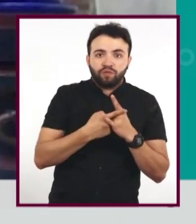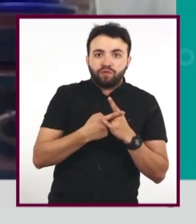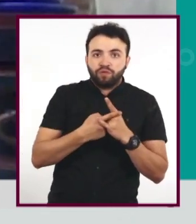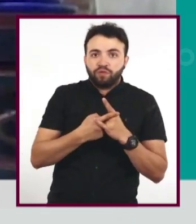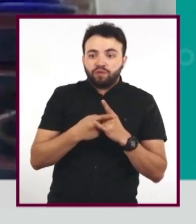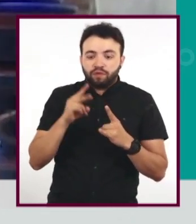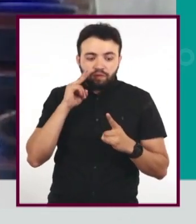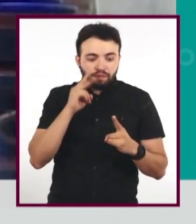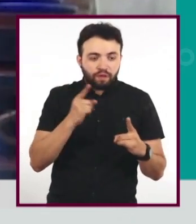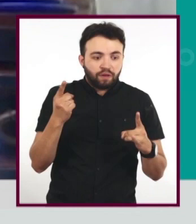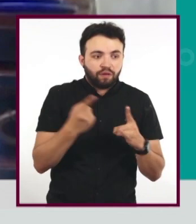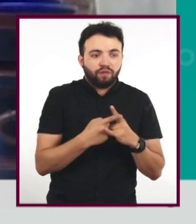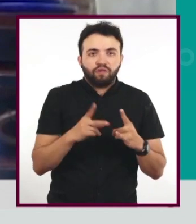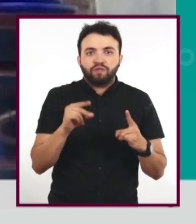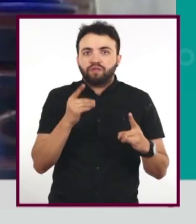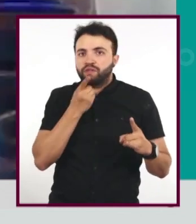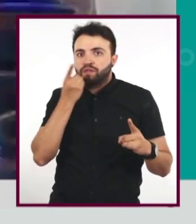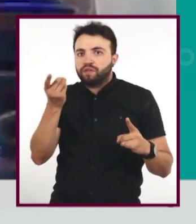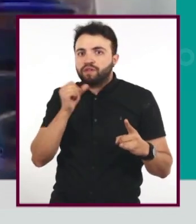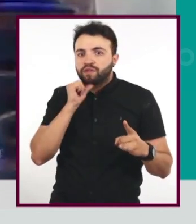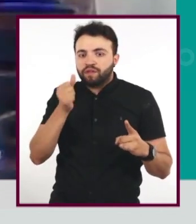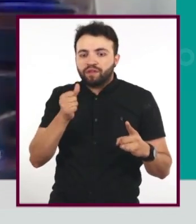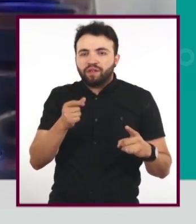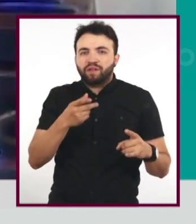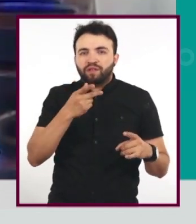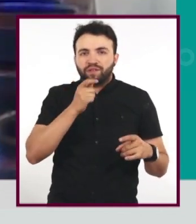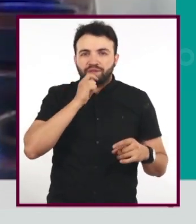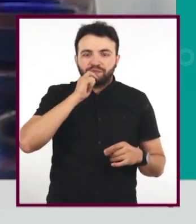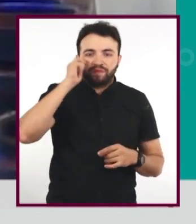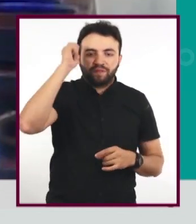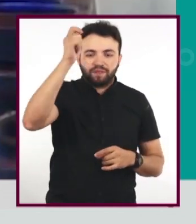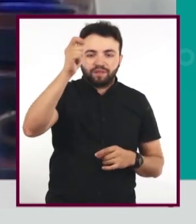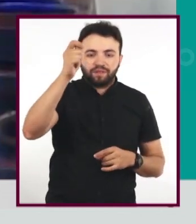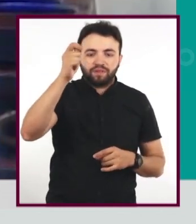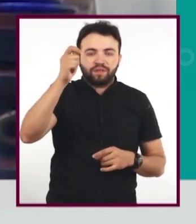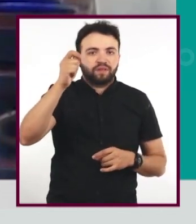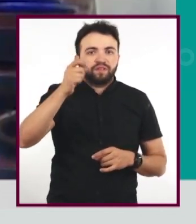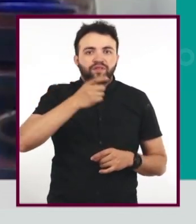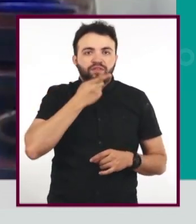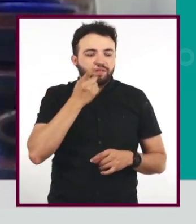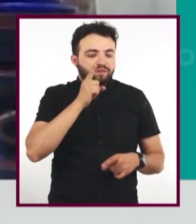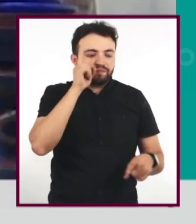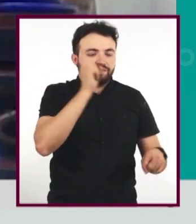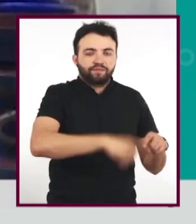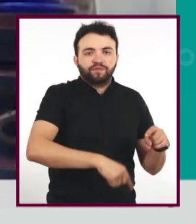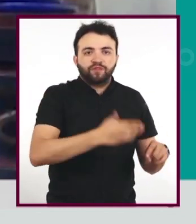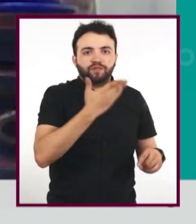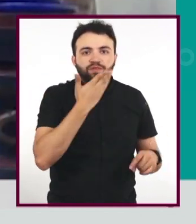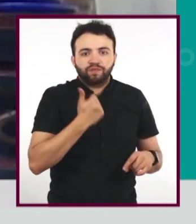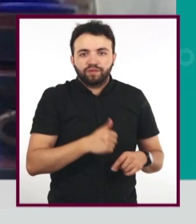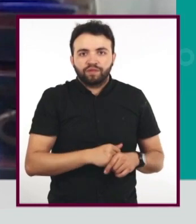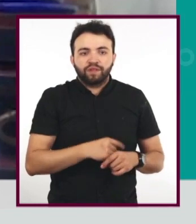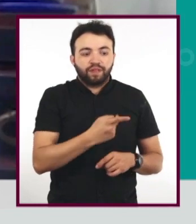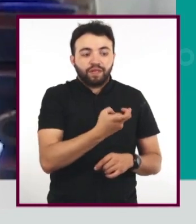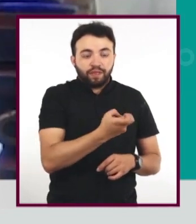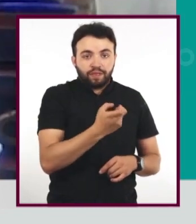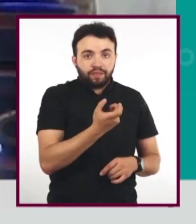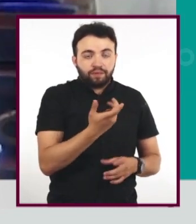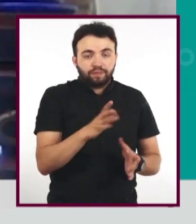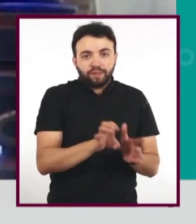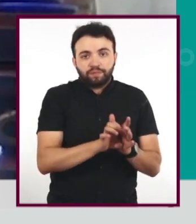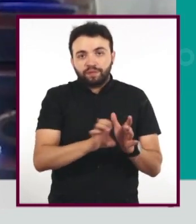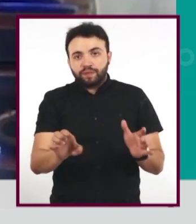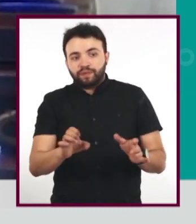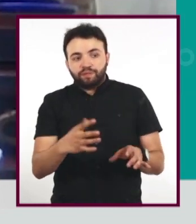se dio cuenta y no tomaron en cuenta el gol. Eso es un ejemplo de ganar perdiendo para el equipo que